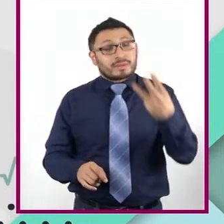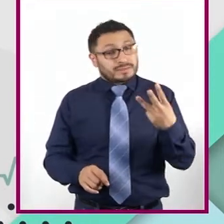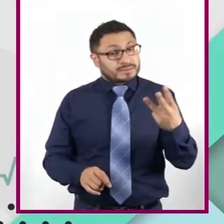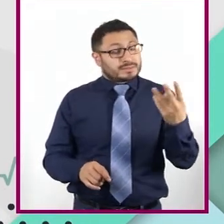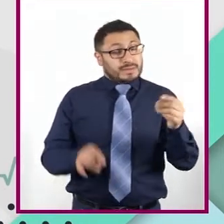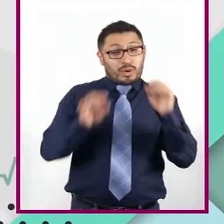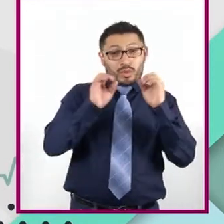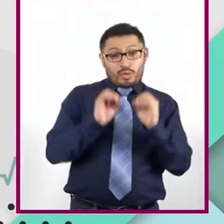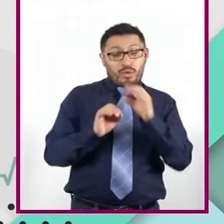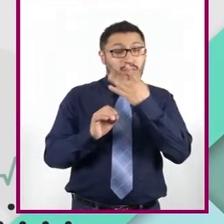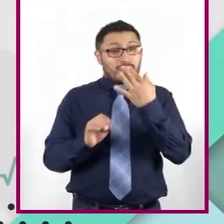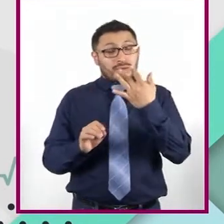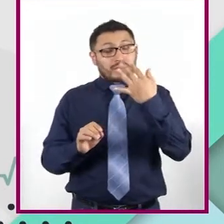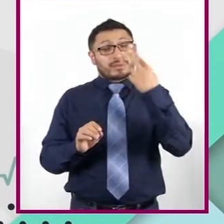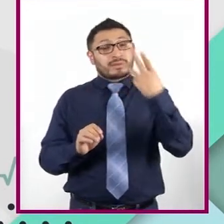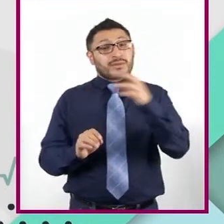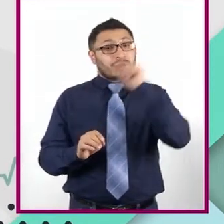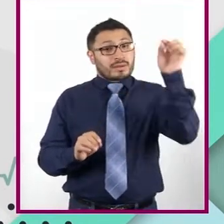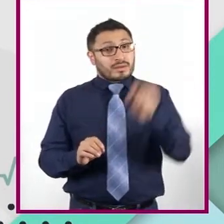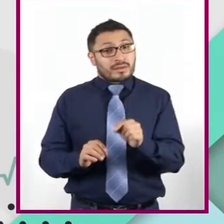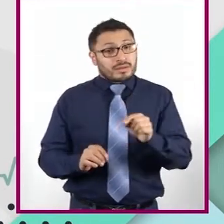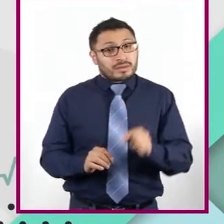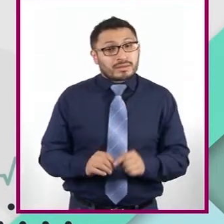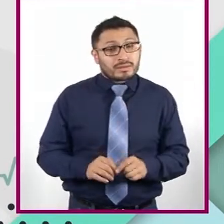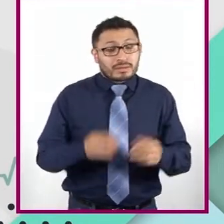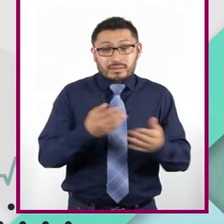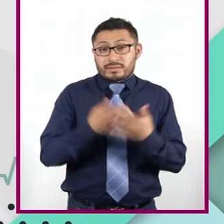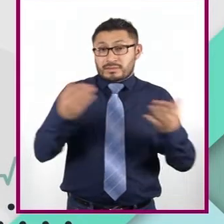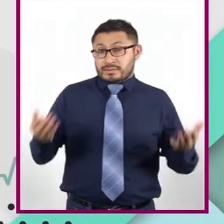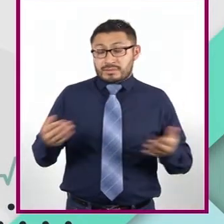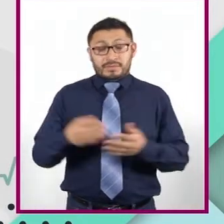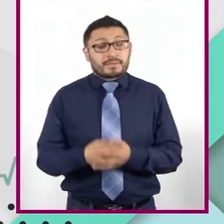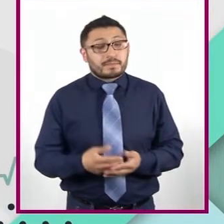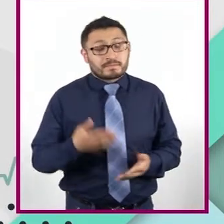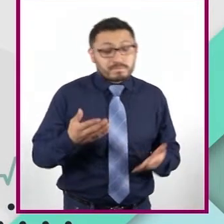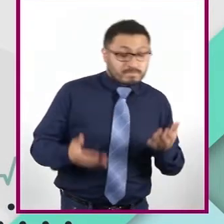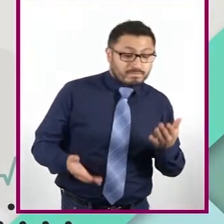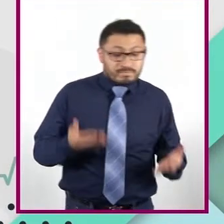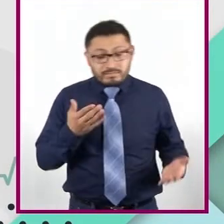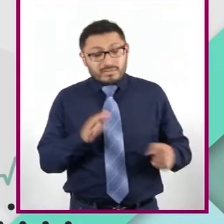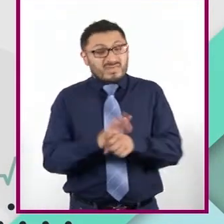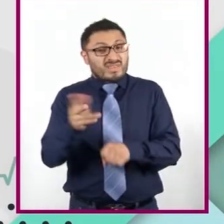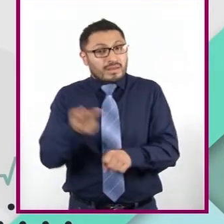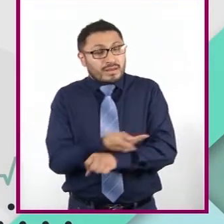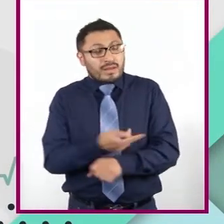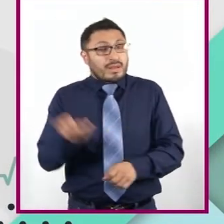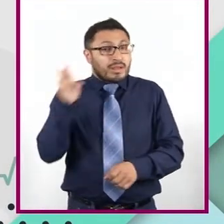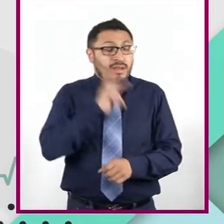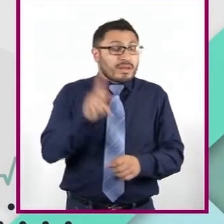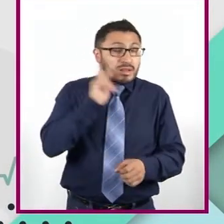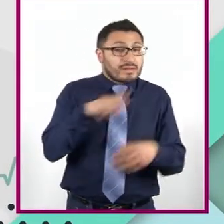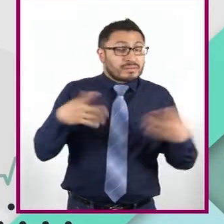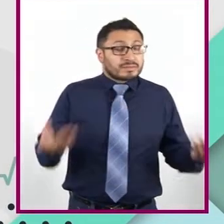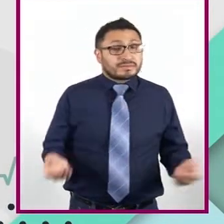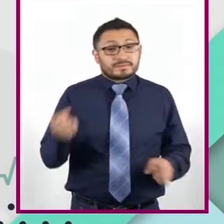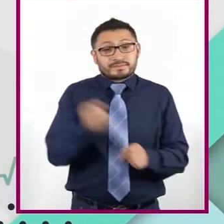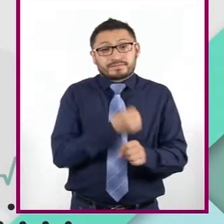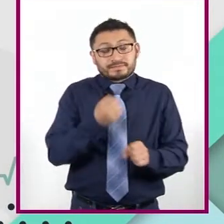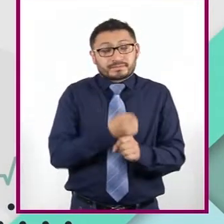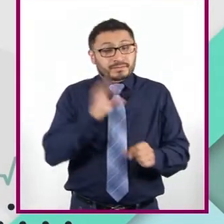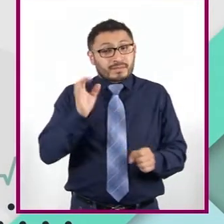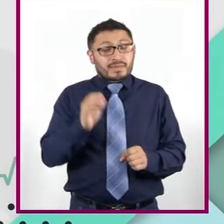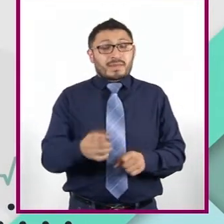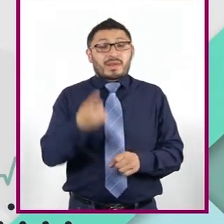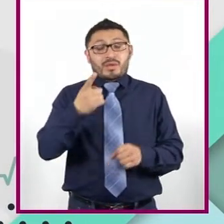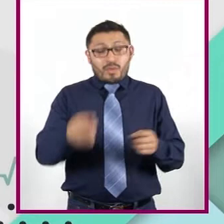0.53 o 53%. Ahora, comparemos lo que ha pasado con la probabilidad frecuencial cuando el